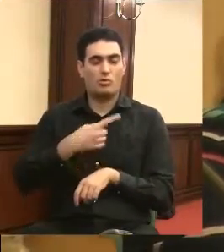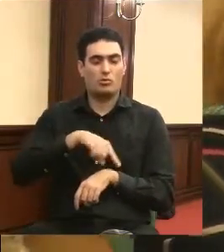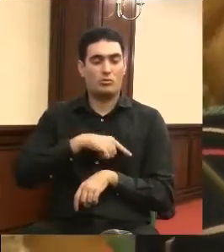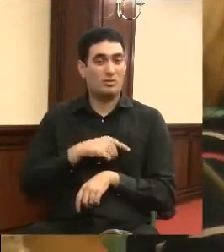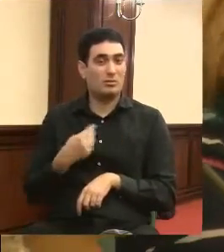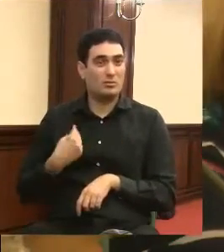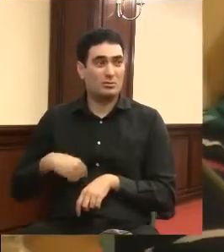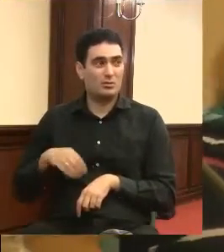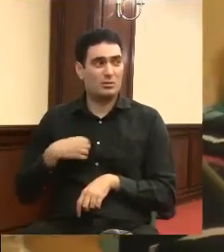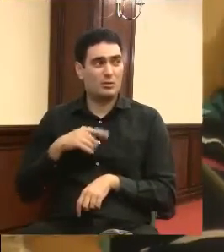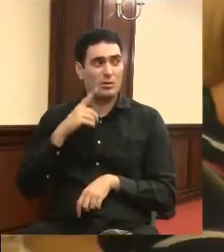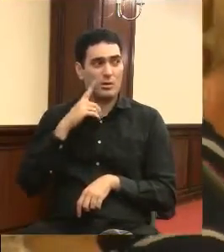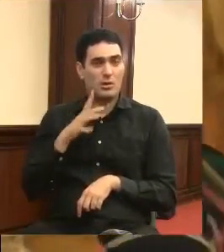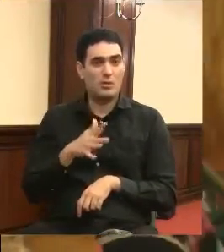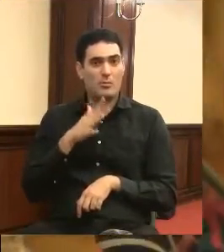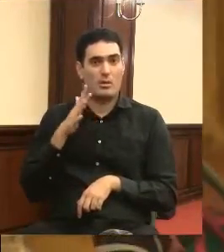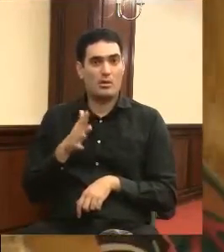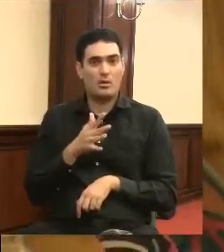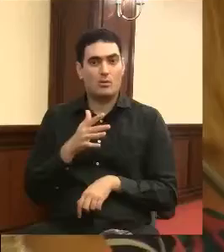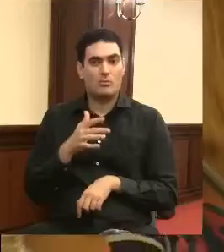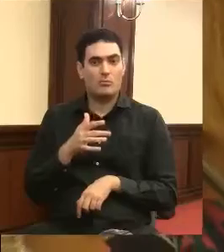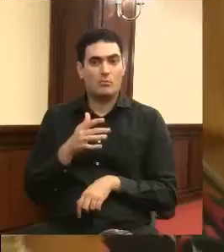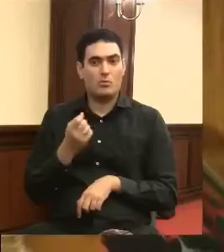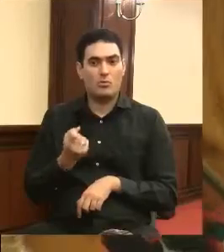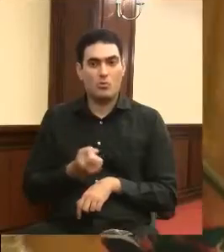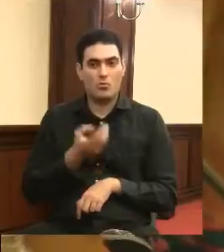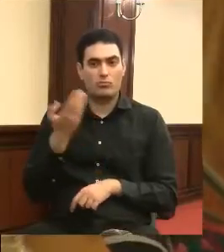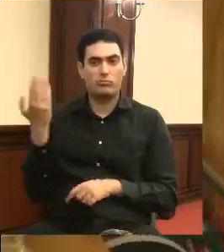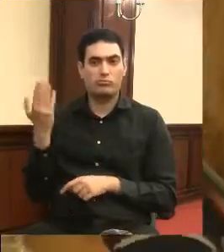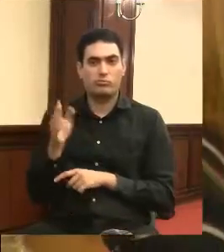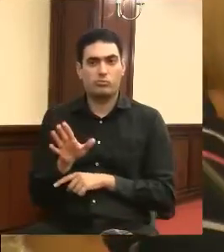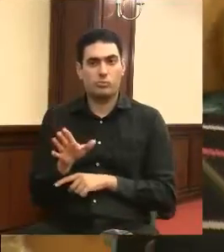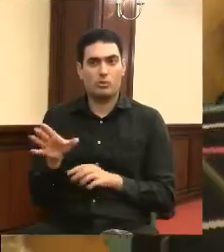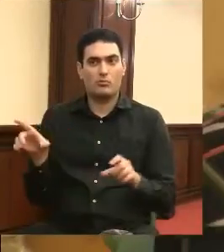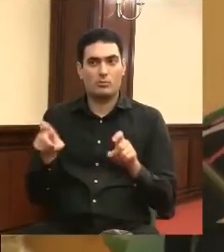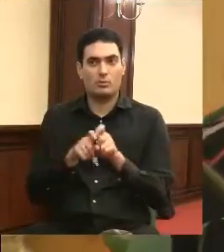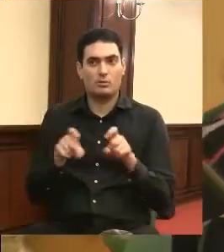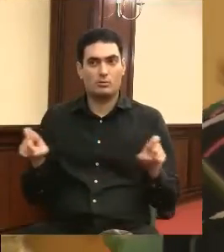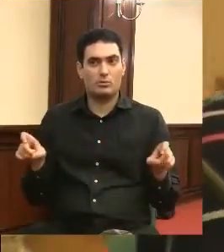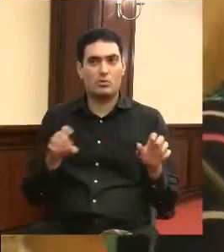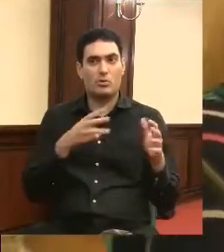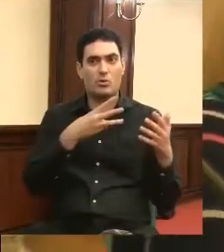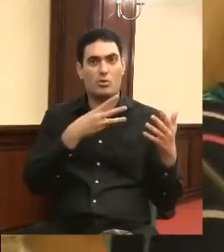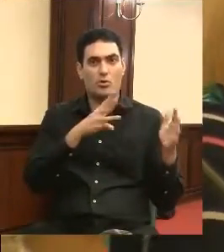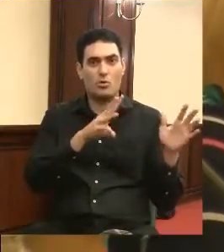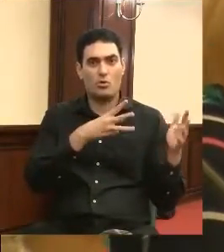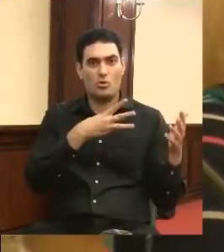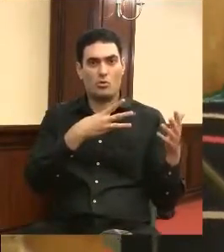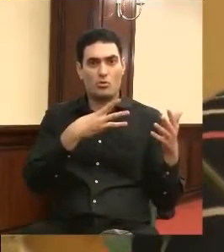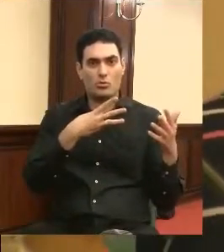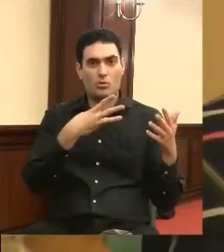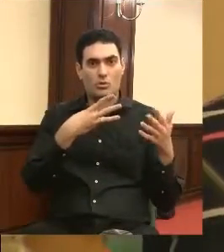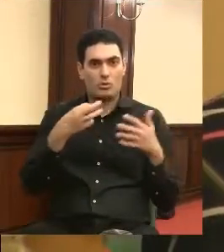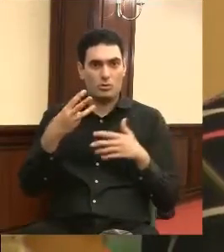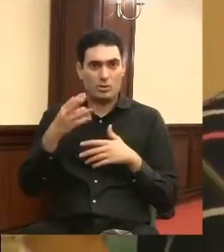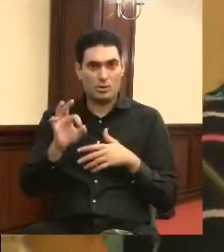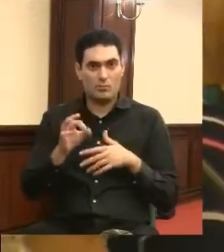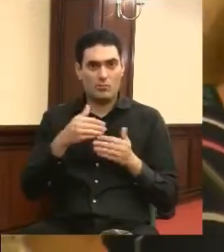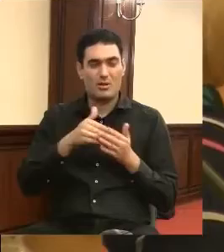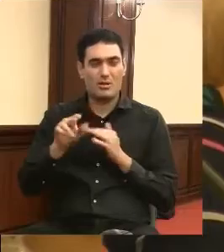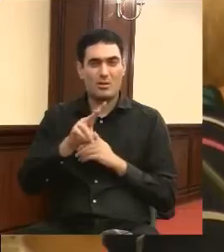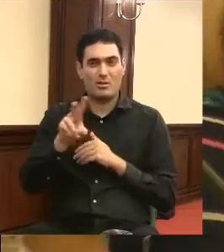al comité de empresa, ni a los trabajadores, ni a nosotros mismos nos parecen que se sostengan a la luz de los números que presenta la